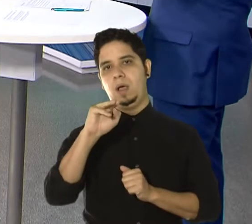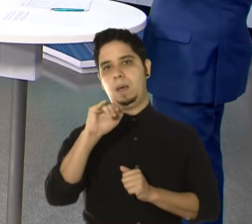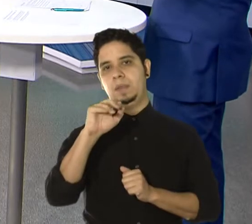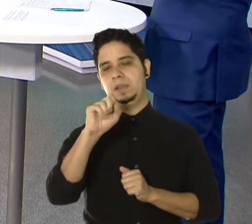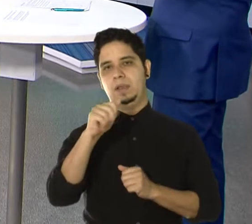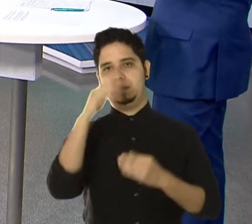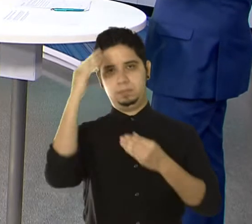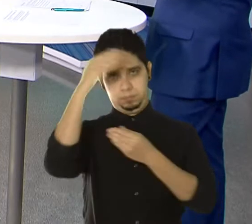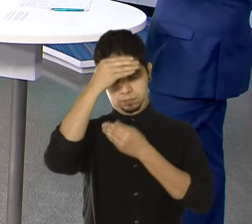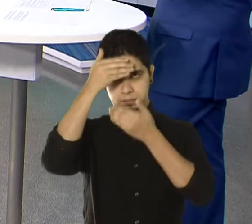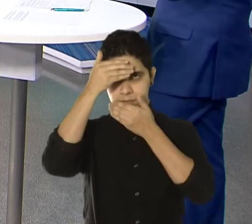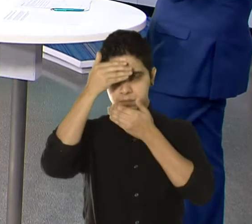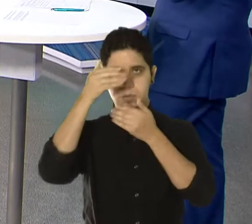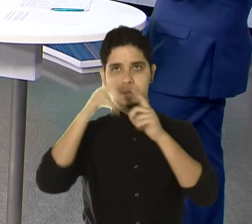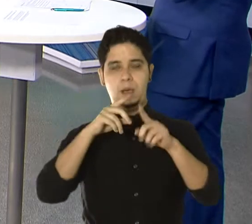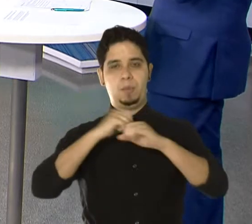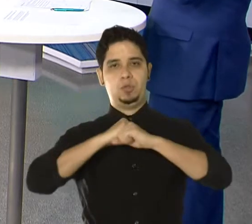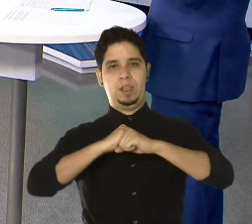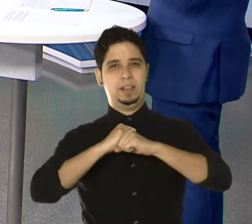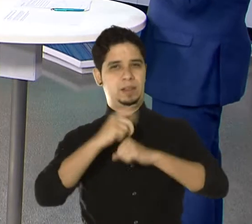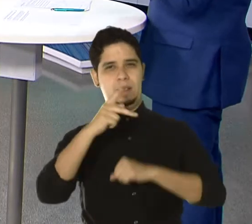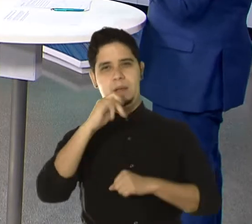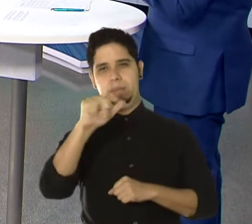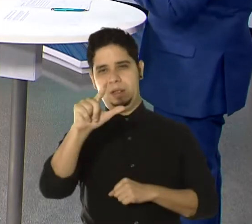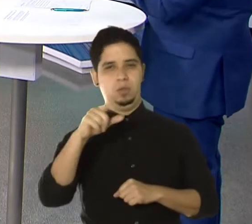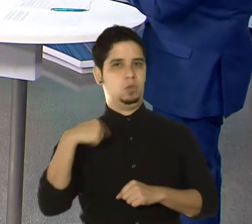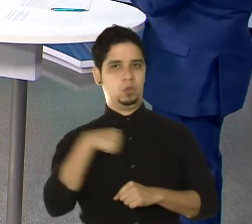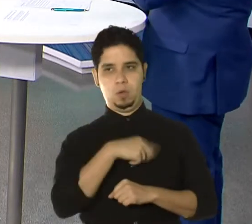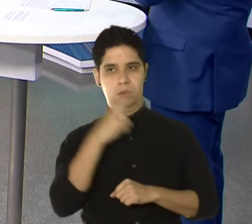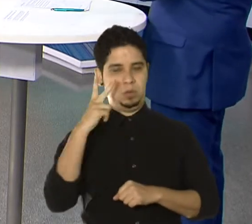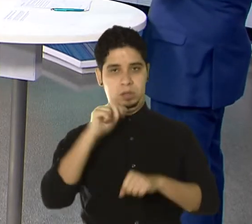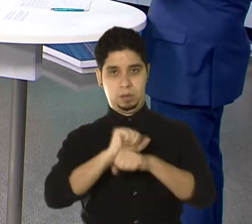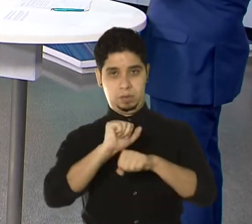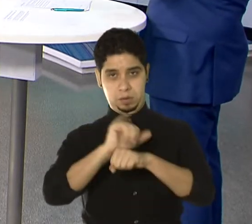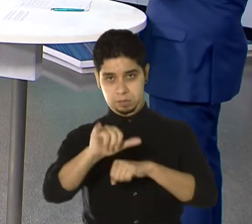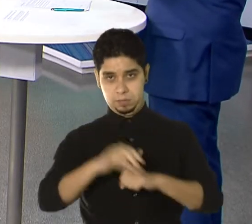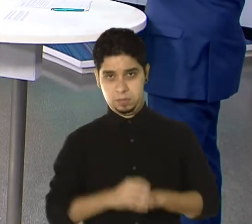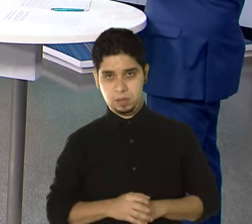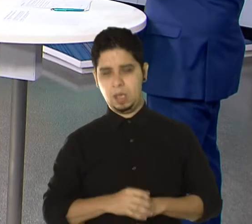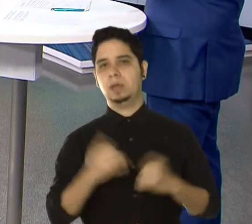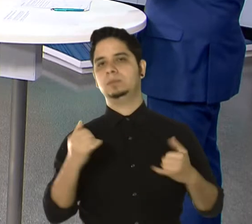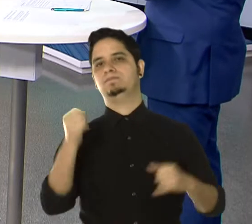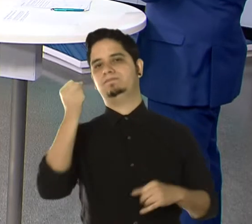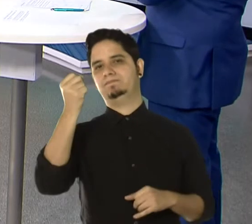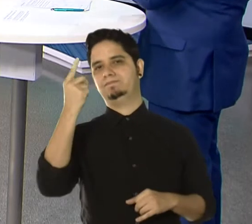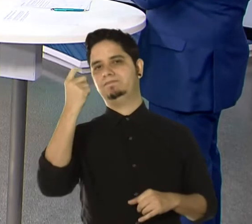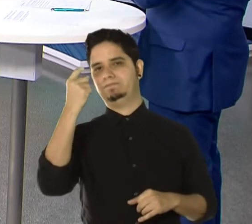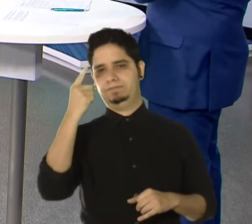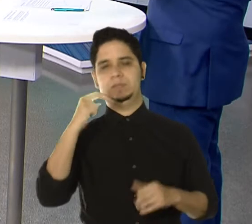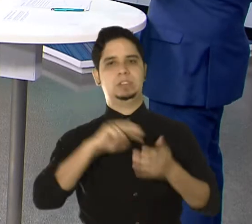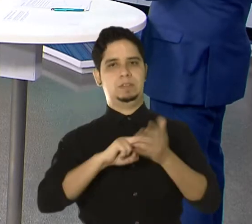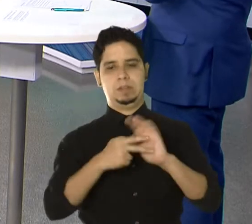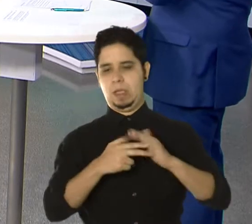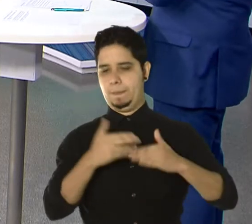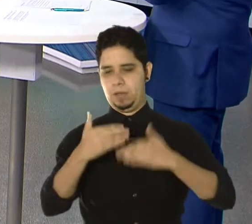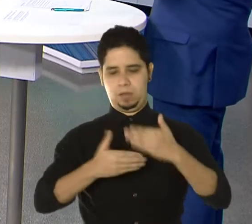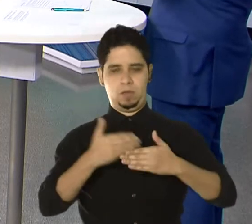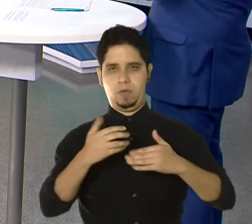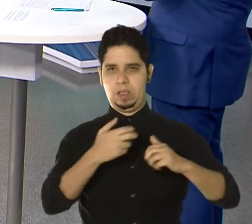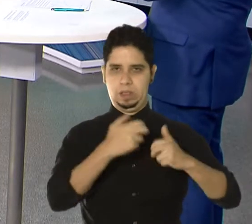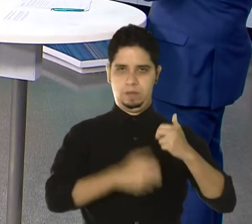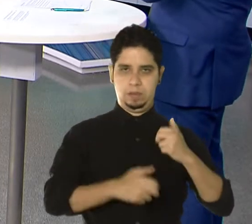utilizan para poder protegerse la piel, lo hemos visto trabajando. Así que por eso en parte ahora puedo comprender la contestación de que si fue un proceso difícil o